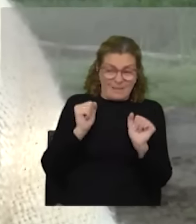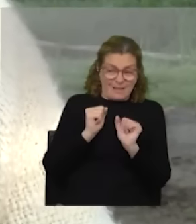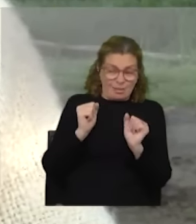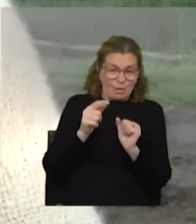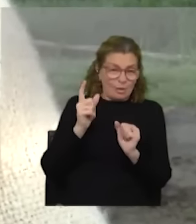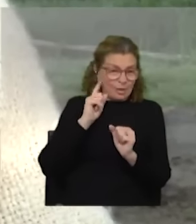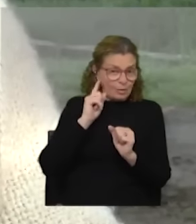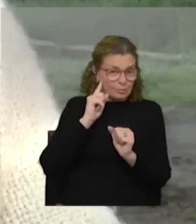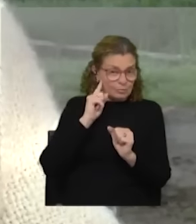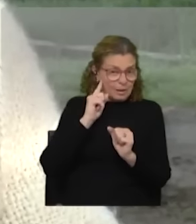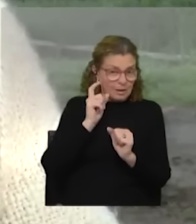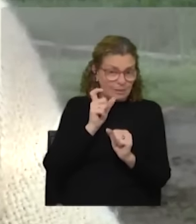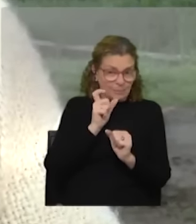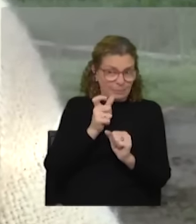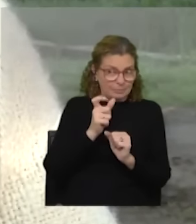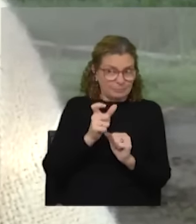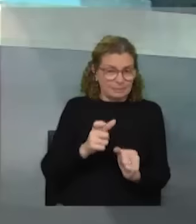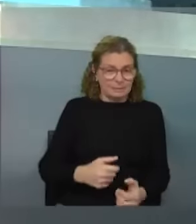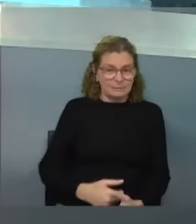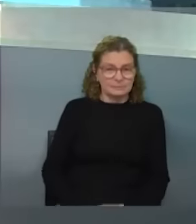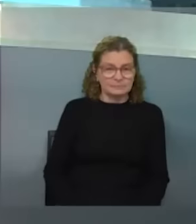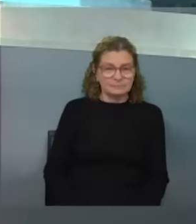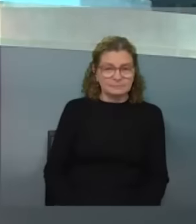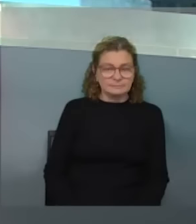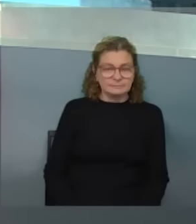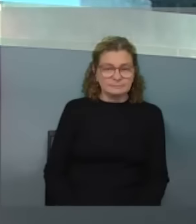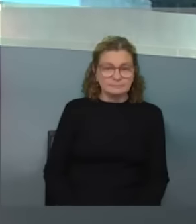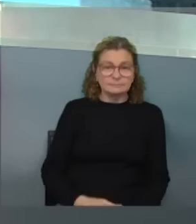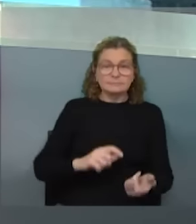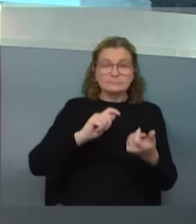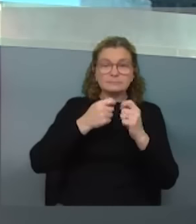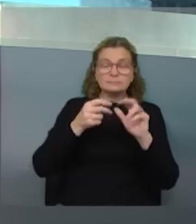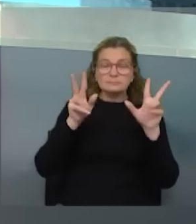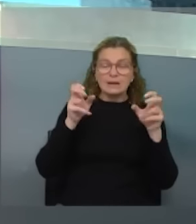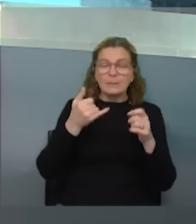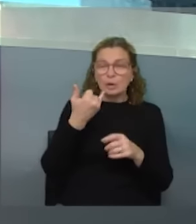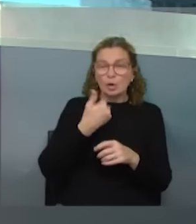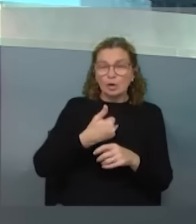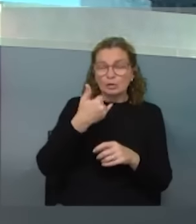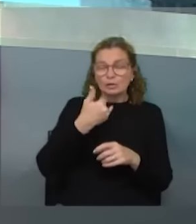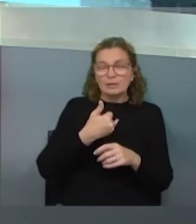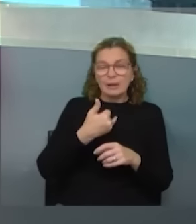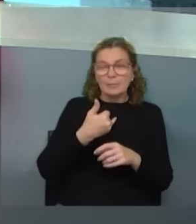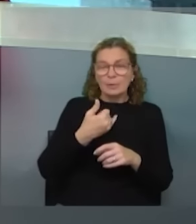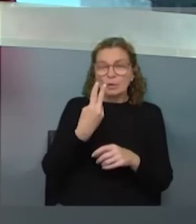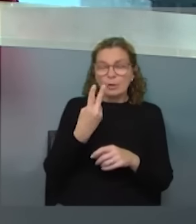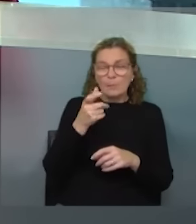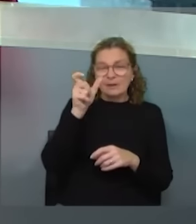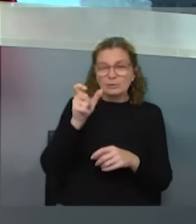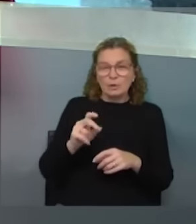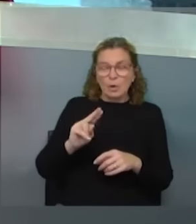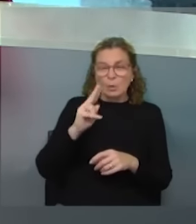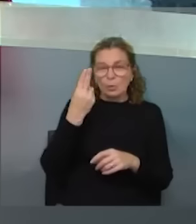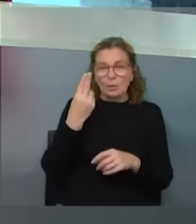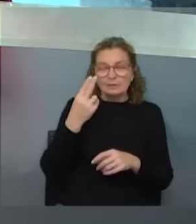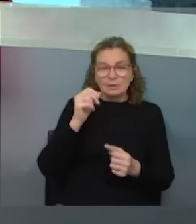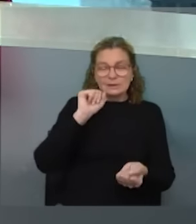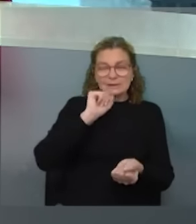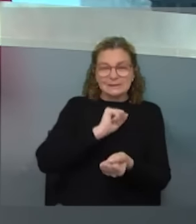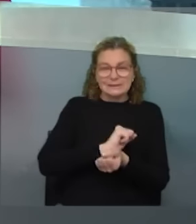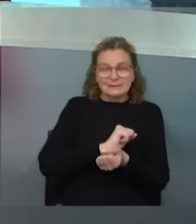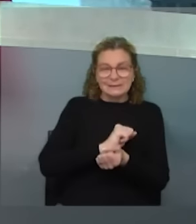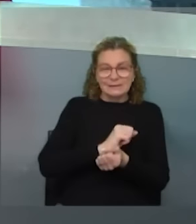de escuchar las cosas que escuché cambiamos tema ahora y les contamos que dos ciudadanas uruguayas fueron detenidas